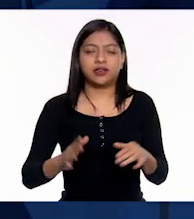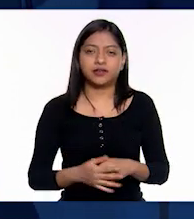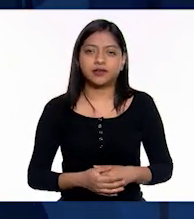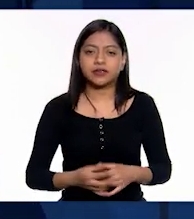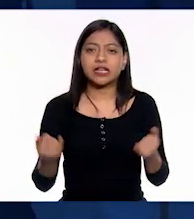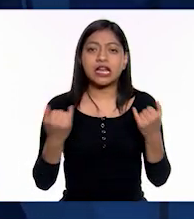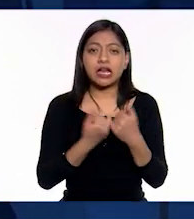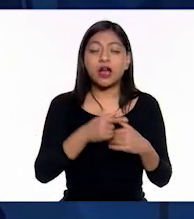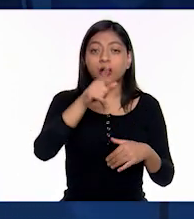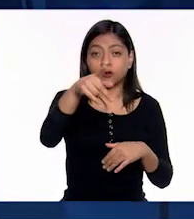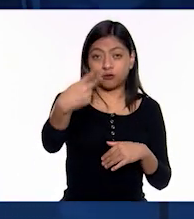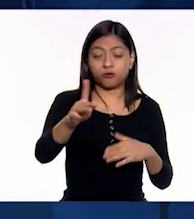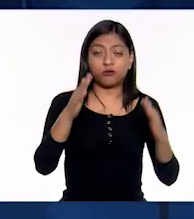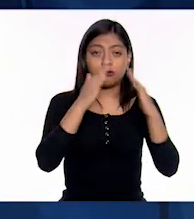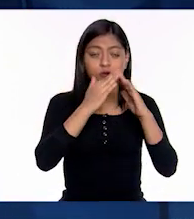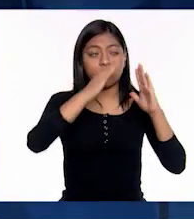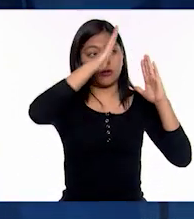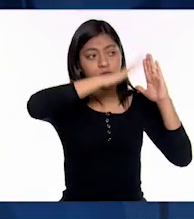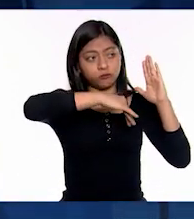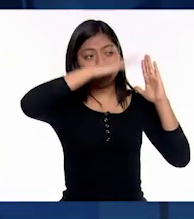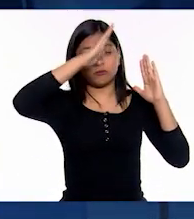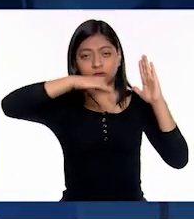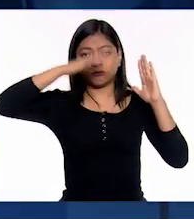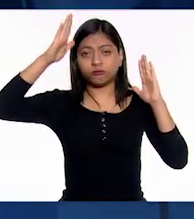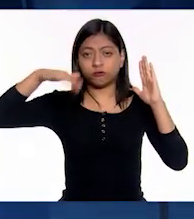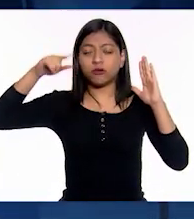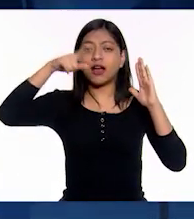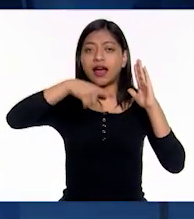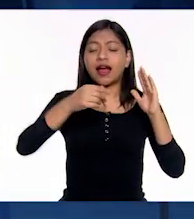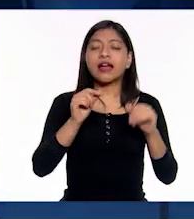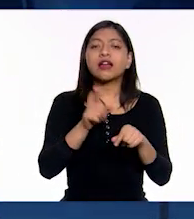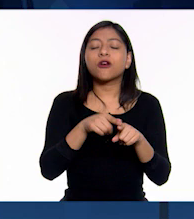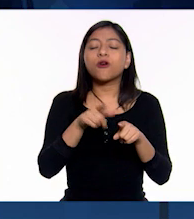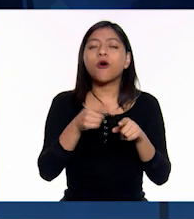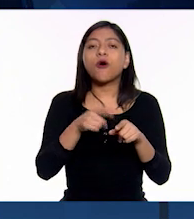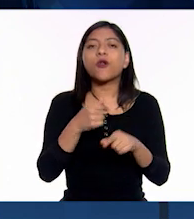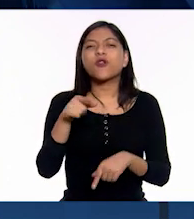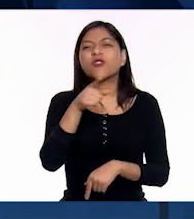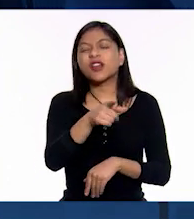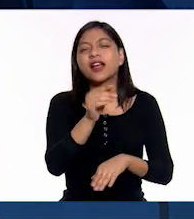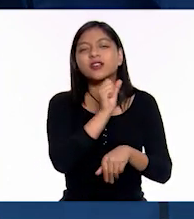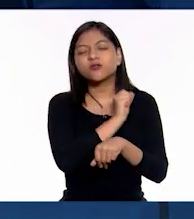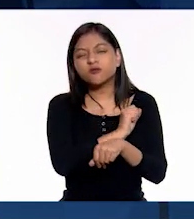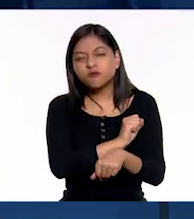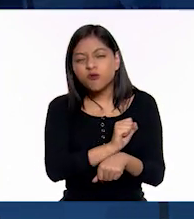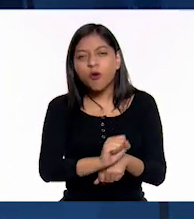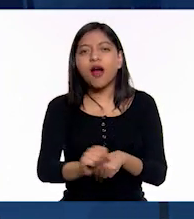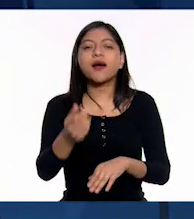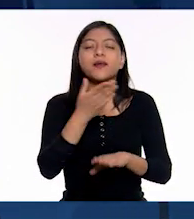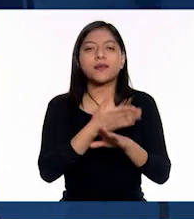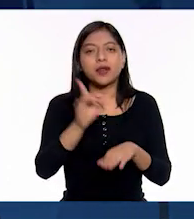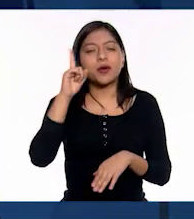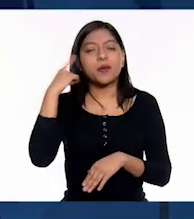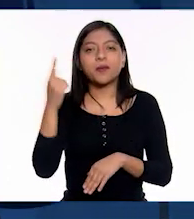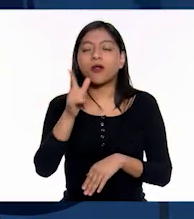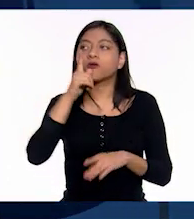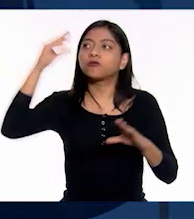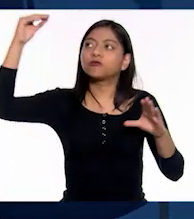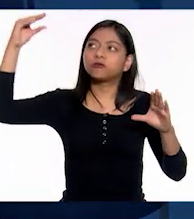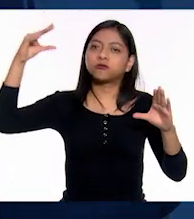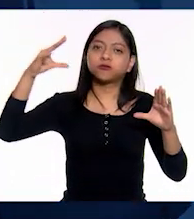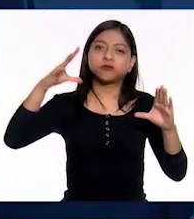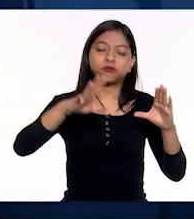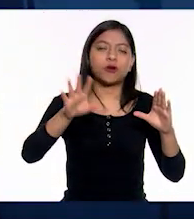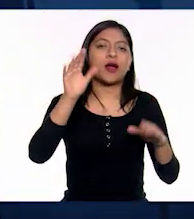Pintar las paredes de tu casa de colores claros, así habrá una mejor iluminación y se aprovechará más la luz solar. Mantener limpios